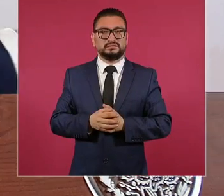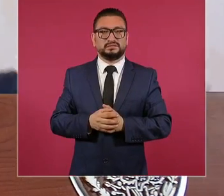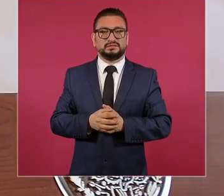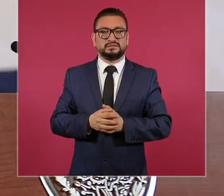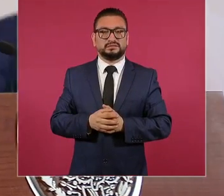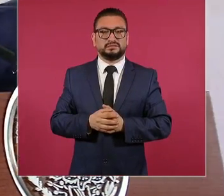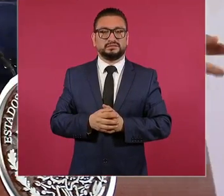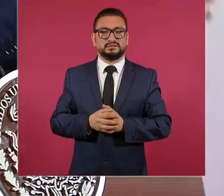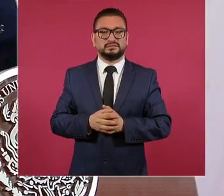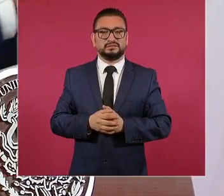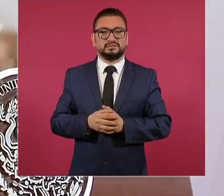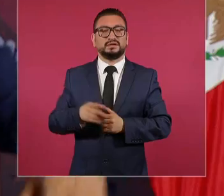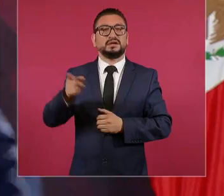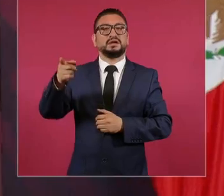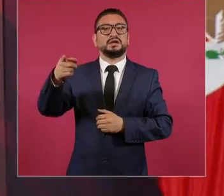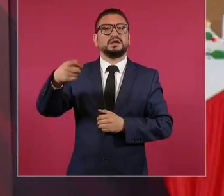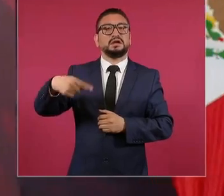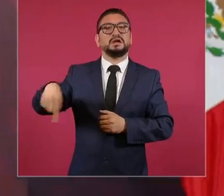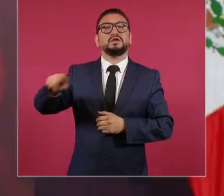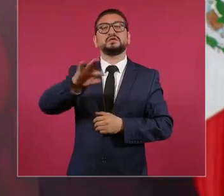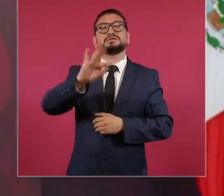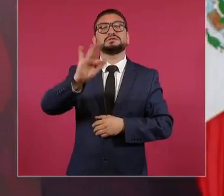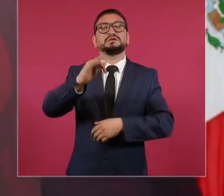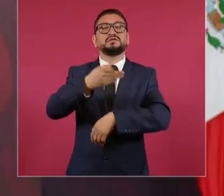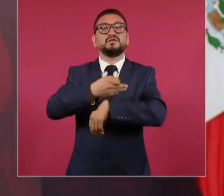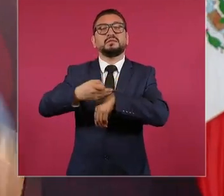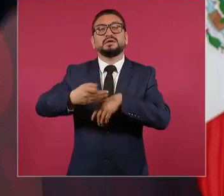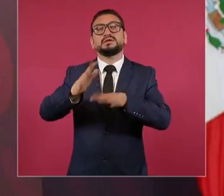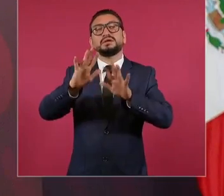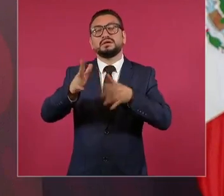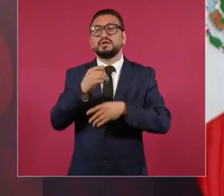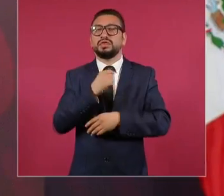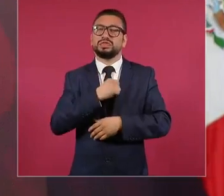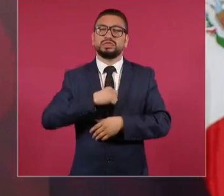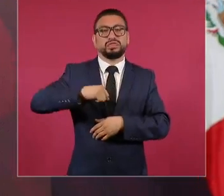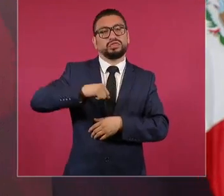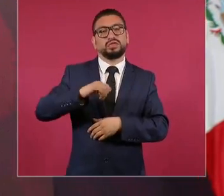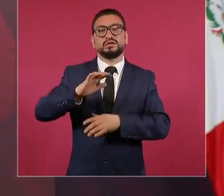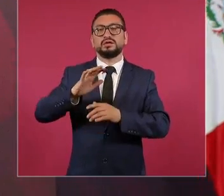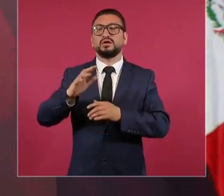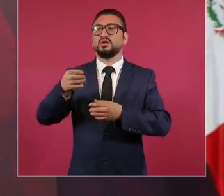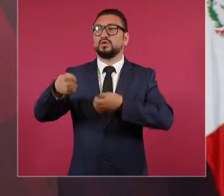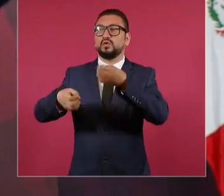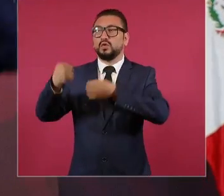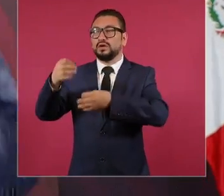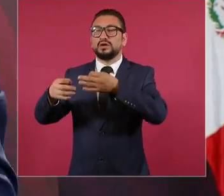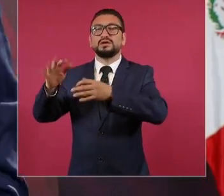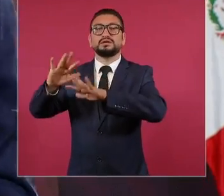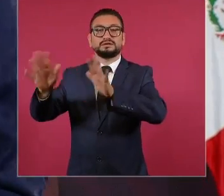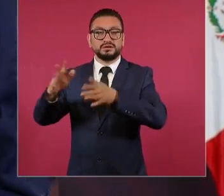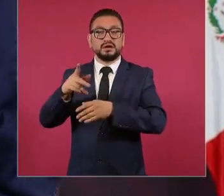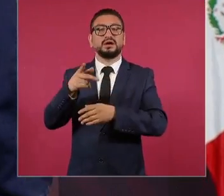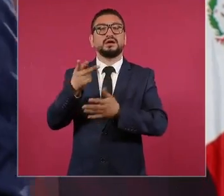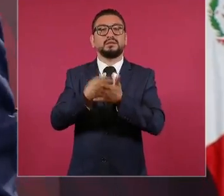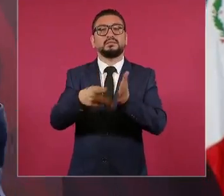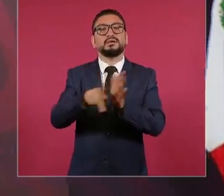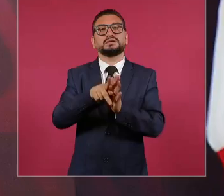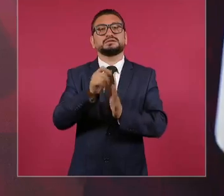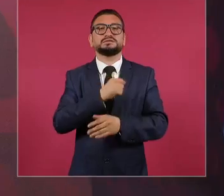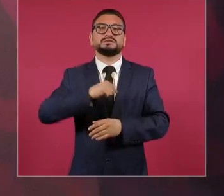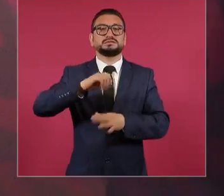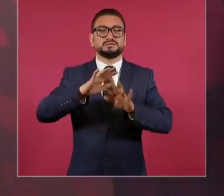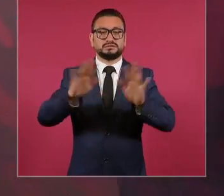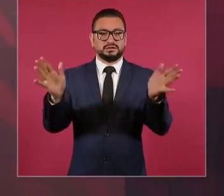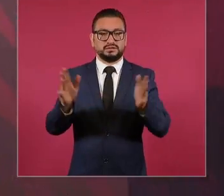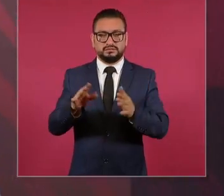ya, aunque sean familiares de los jueces, de los magistrados, de los ministros, ni modo que